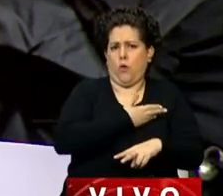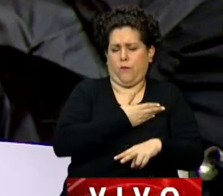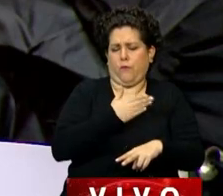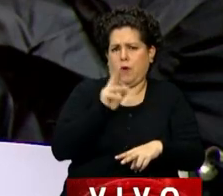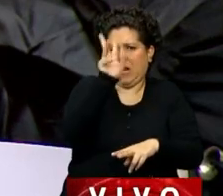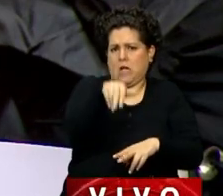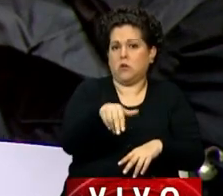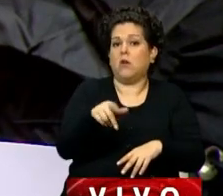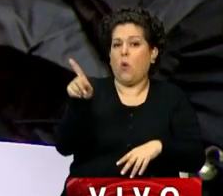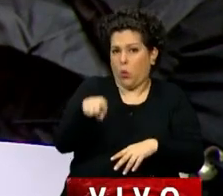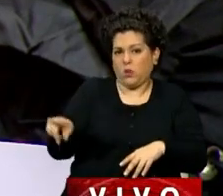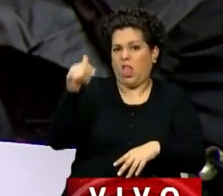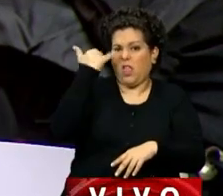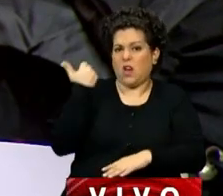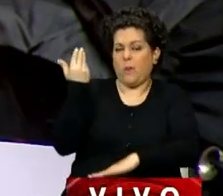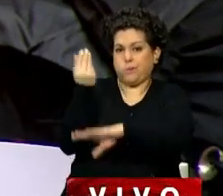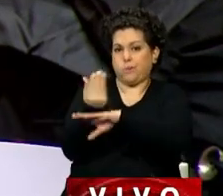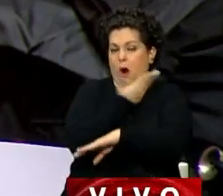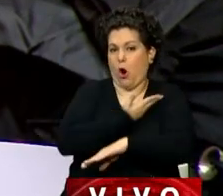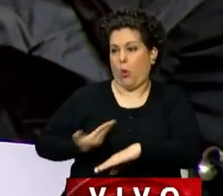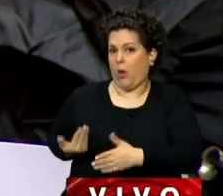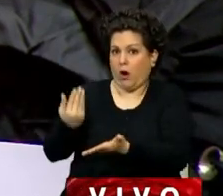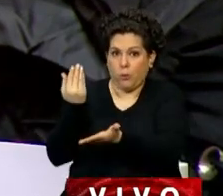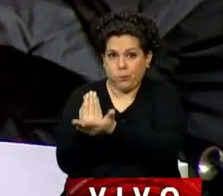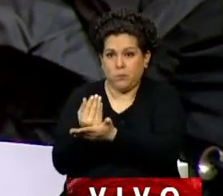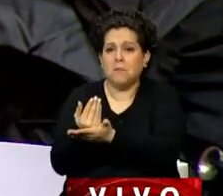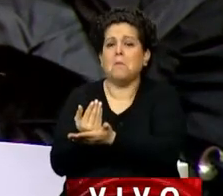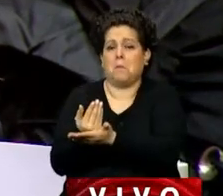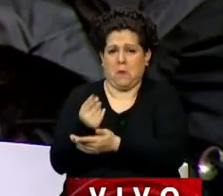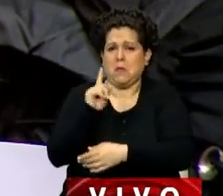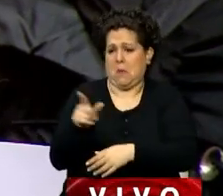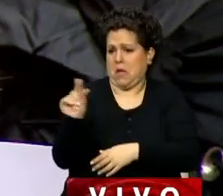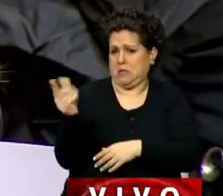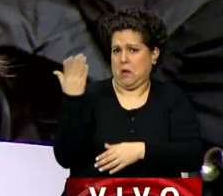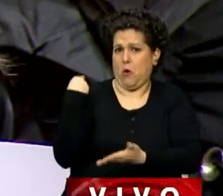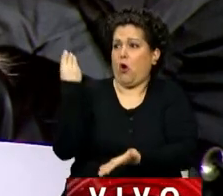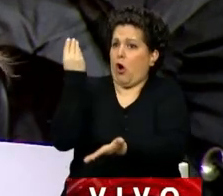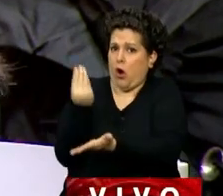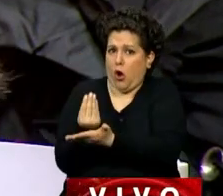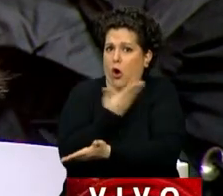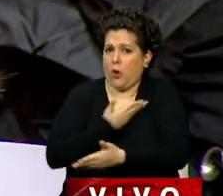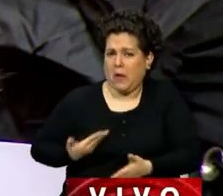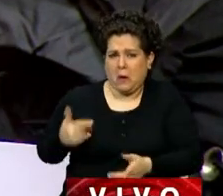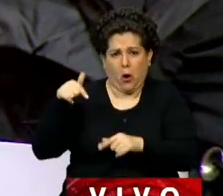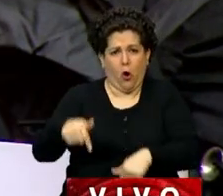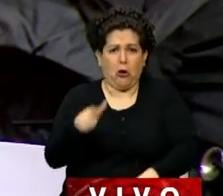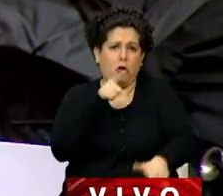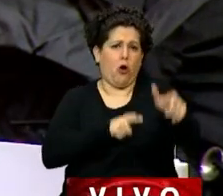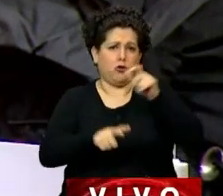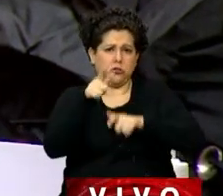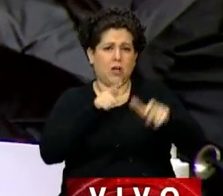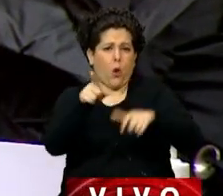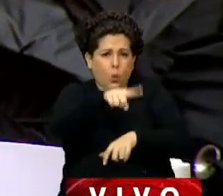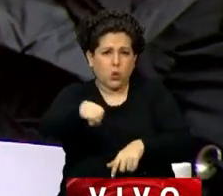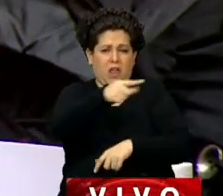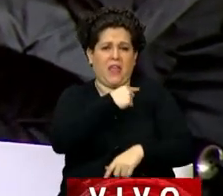gobernaron, y hace muy poquito. Y hace muy poco ellos gobernaron y hoy dan consejos. Y quisieron embarcar el país